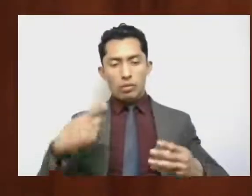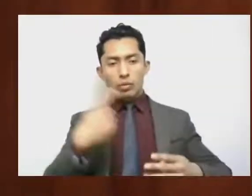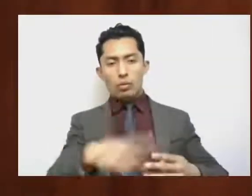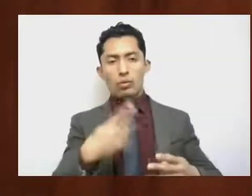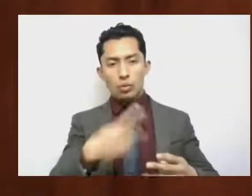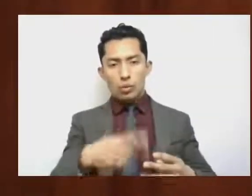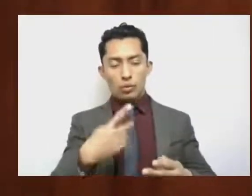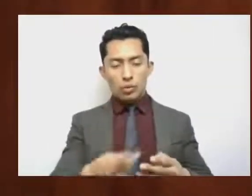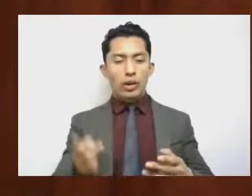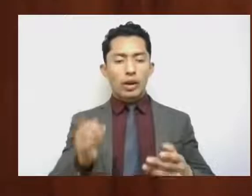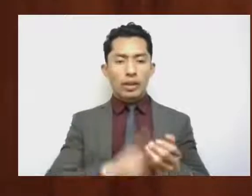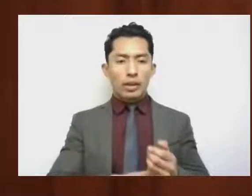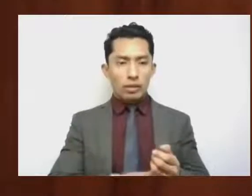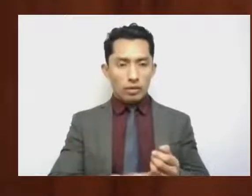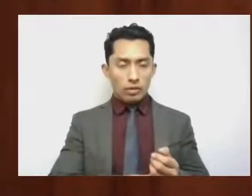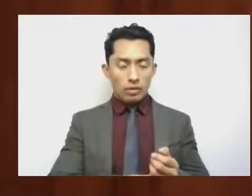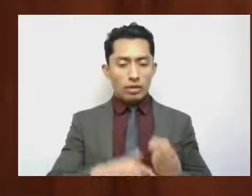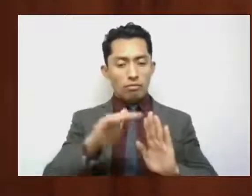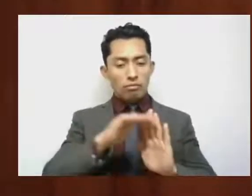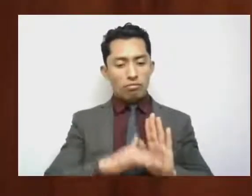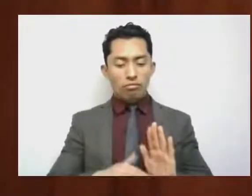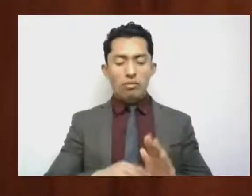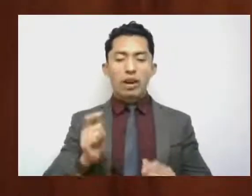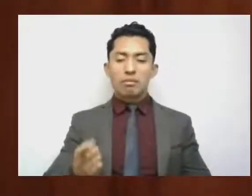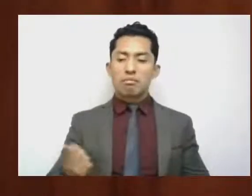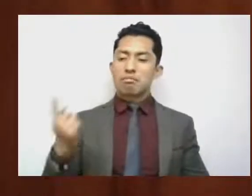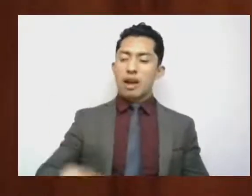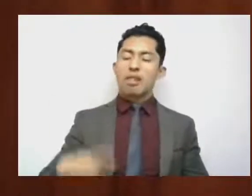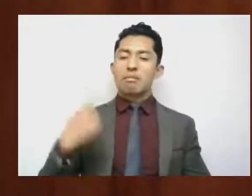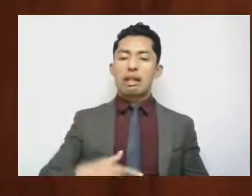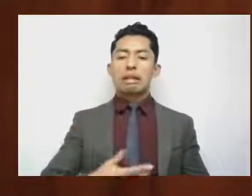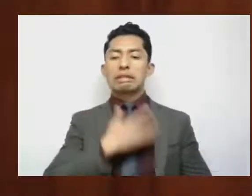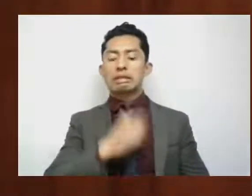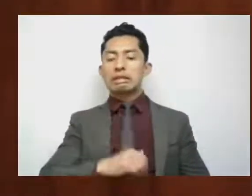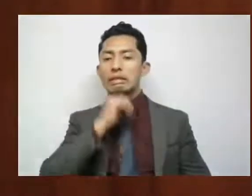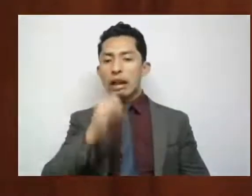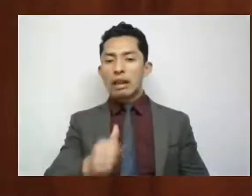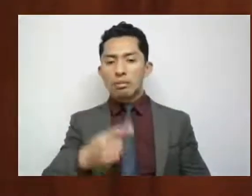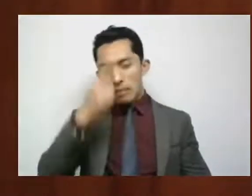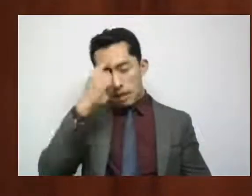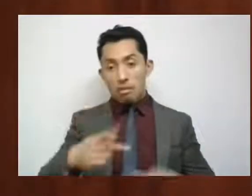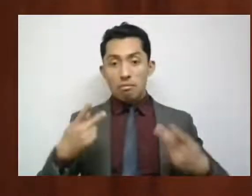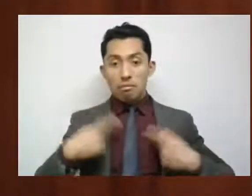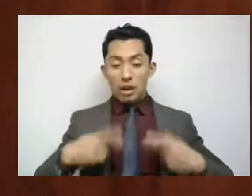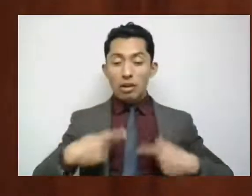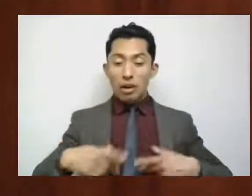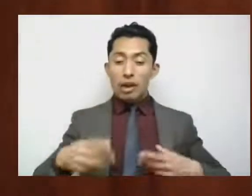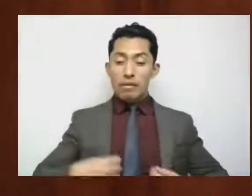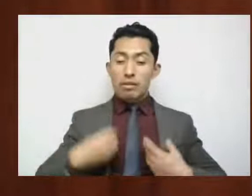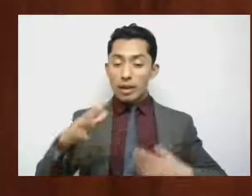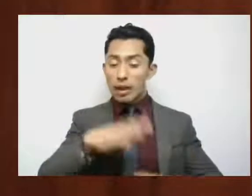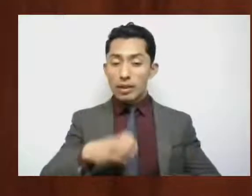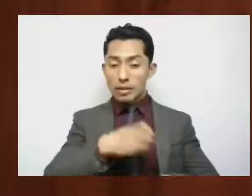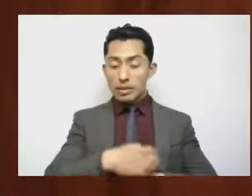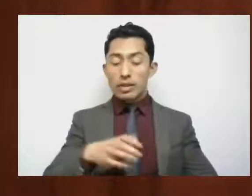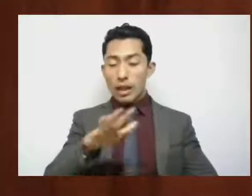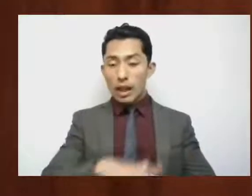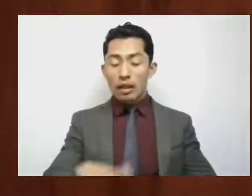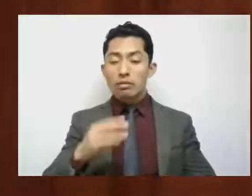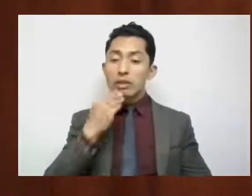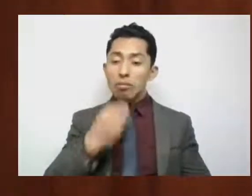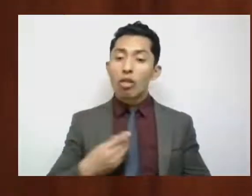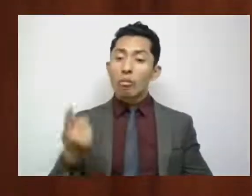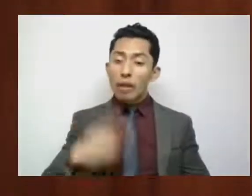los regímenes autoritarios, que solo sirven para someter a los ciudadanos que se atreven